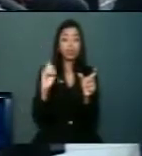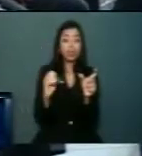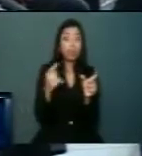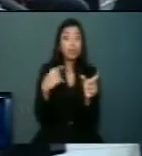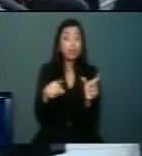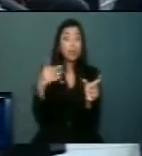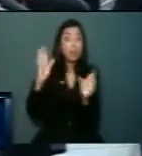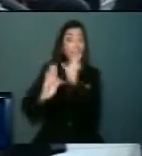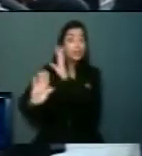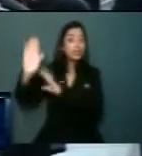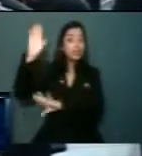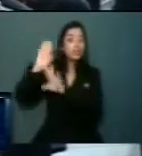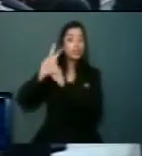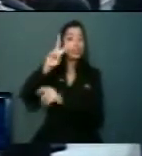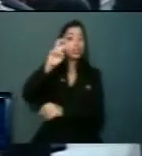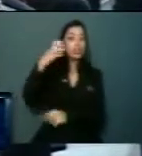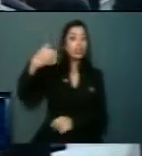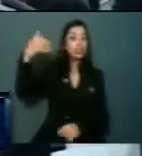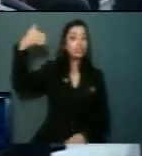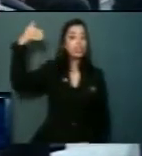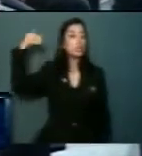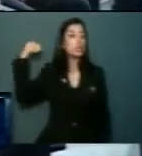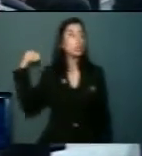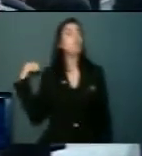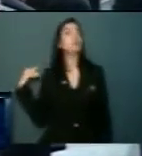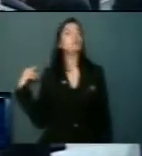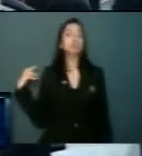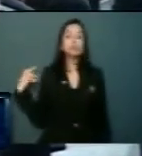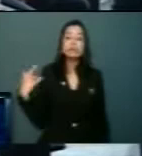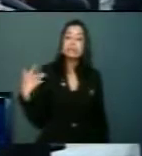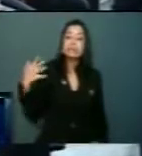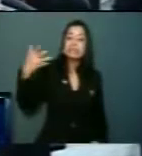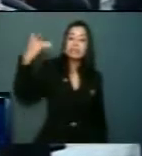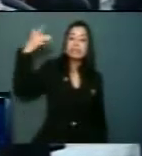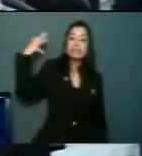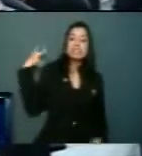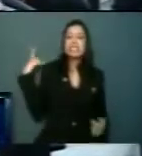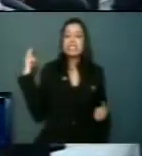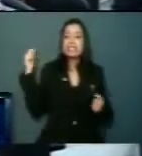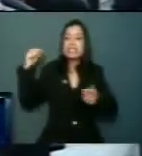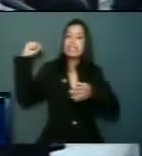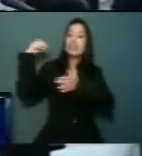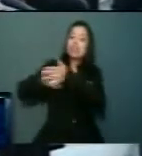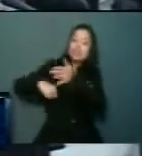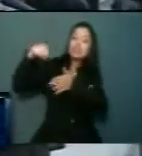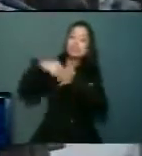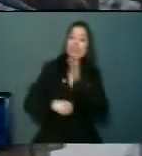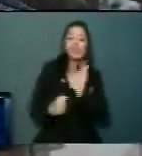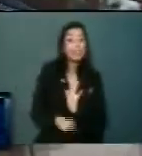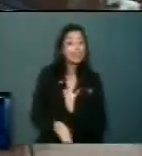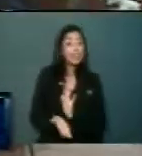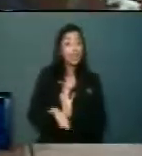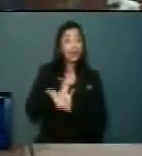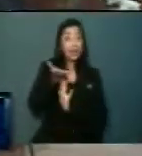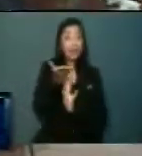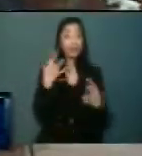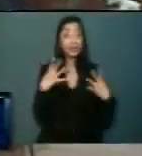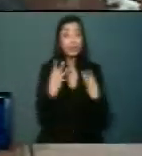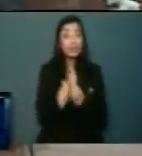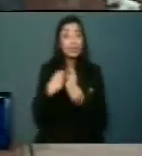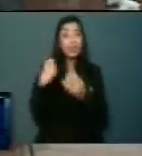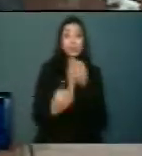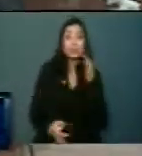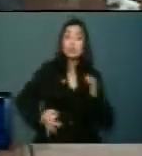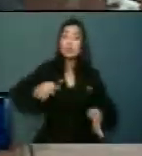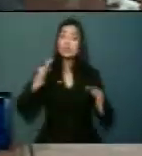el primer grito de independencia, luchar por nuevos rumbos de desarrollo, de justicia social y de la construcción